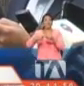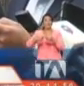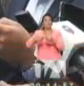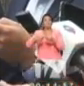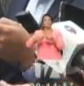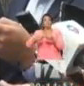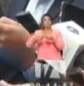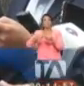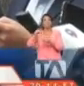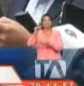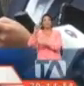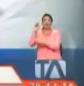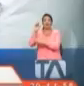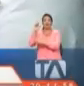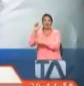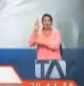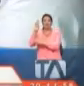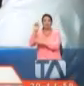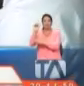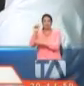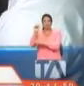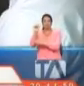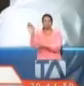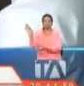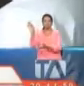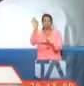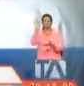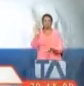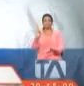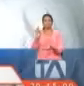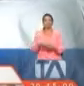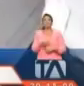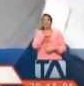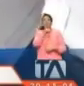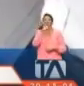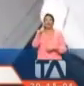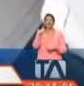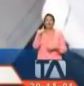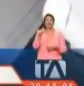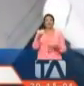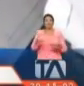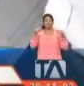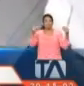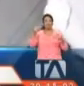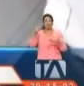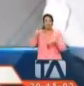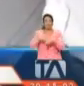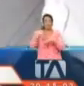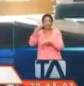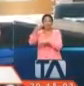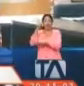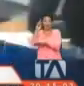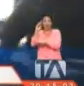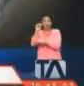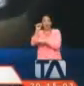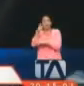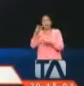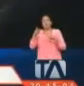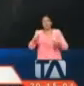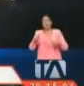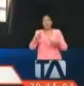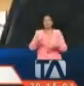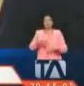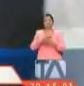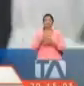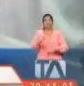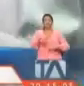Paladines Salvador Alba Esmeralda. La semana anterior, Diario La Hora interpuso también un recurso de acción de protección contra la Supercom. Esta medida será tomada